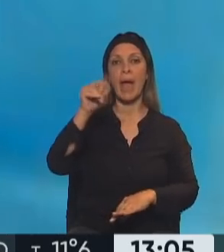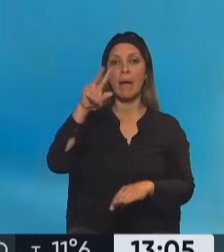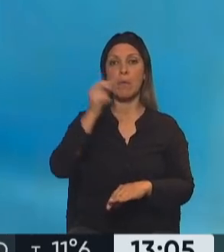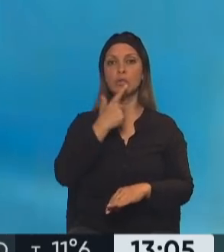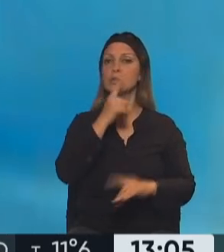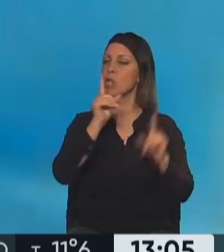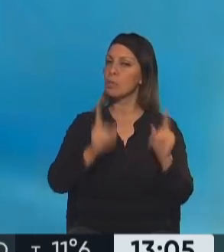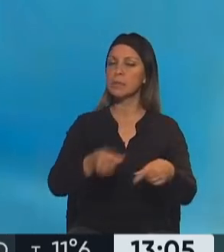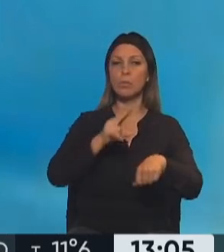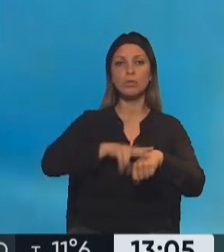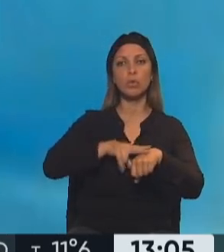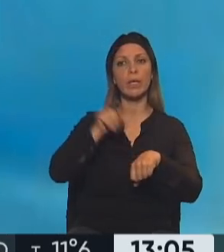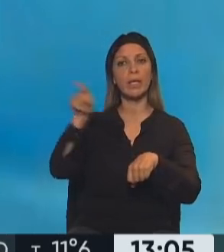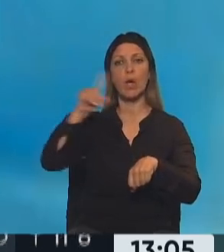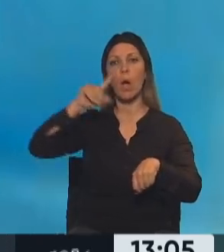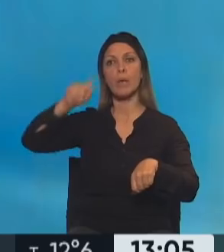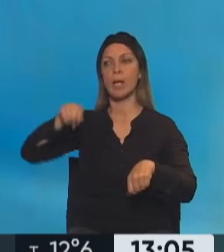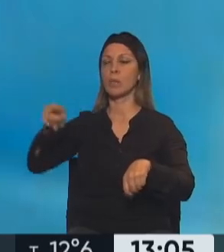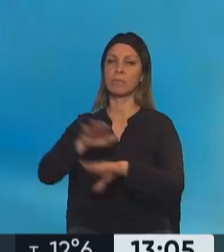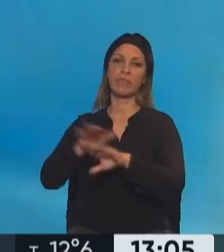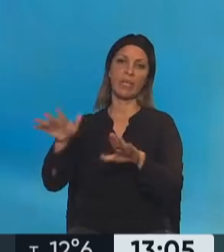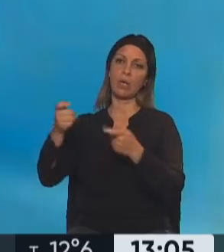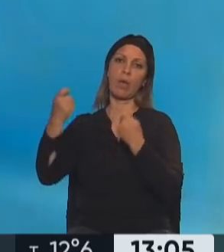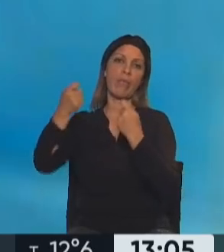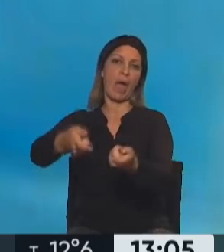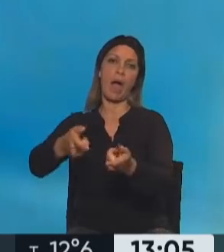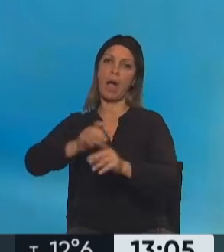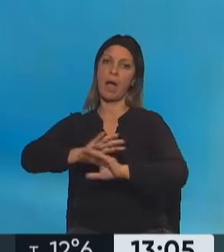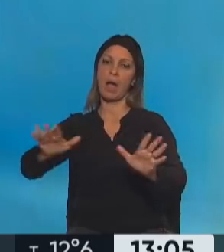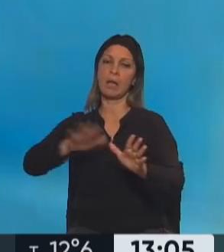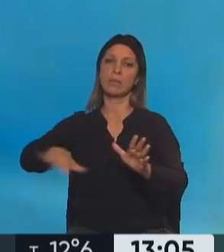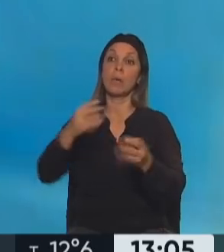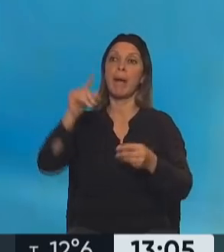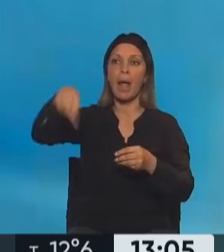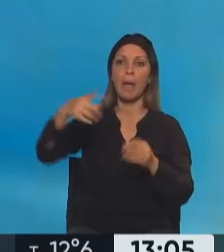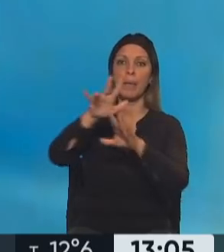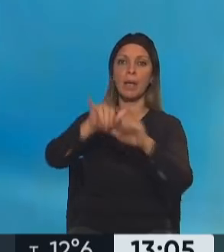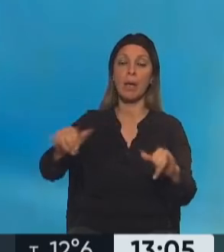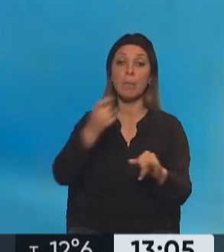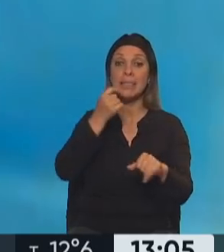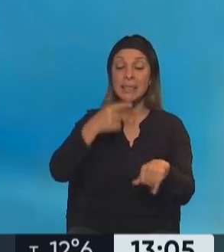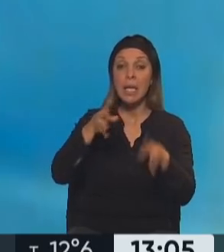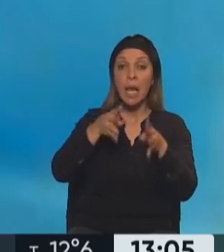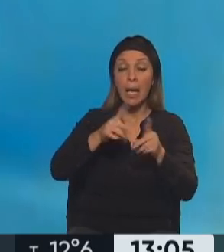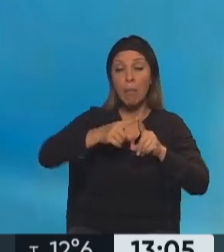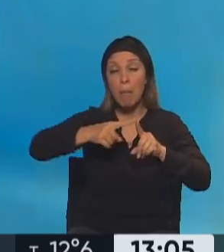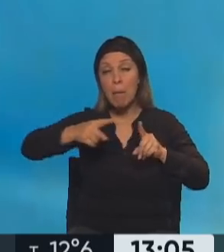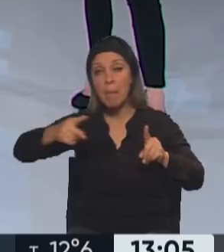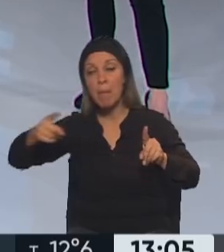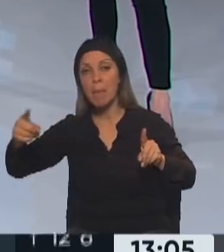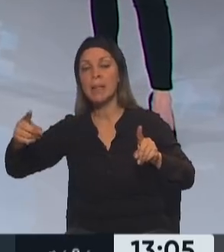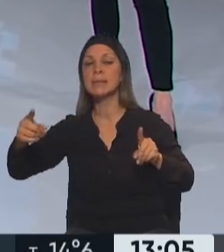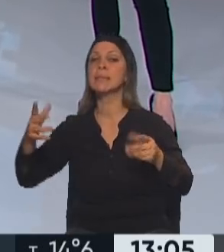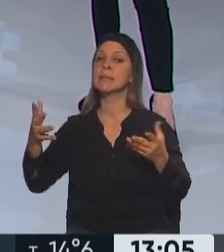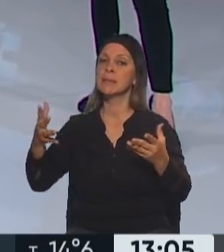lo mismo, que Ucrania ceda parte de su territorio para acordar la paz, porque si se extiende el conflicto, bueno, estamos hablando de un experto